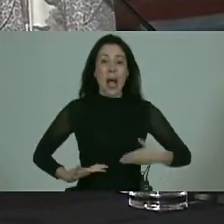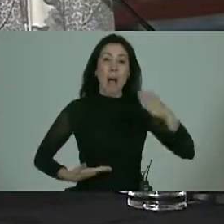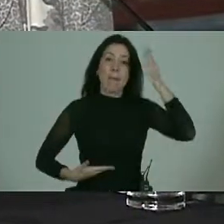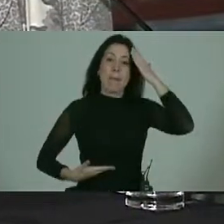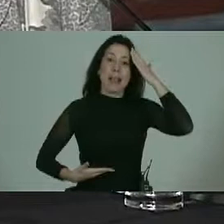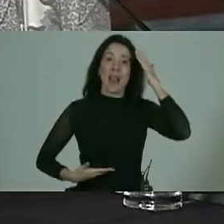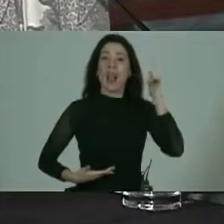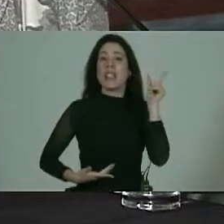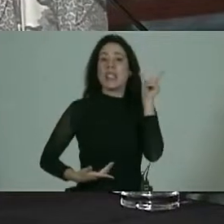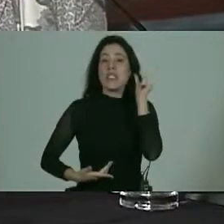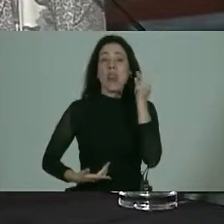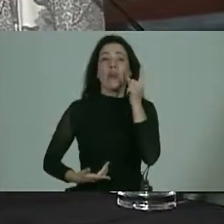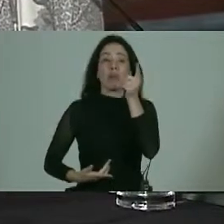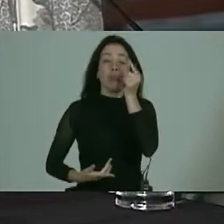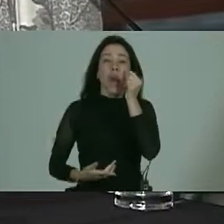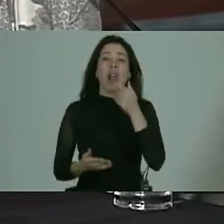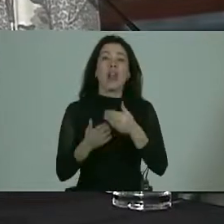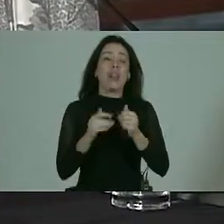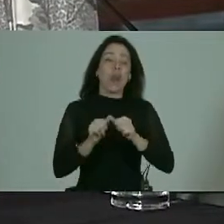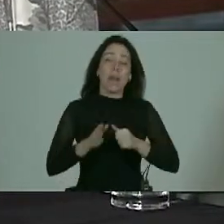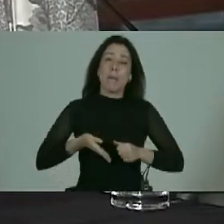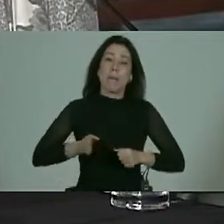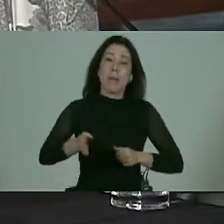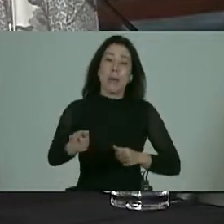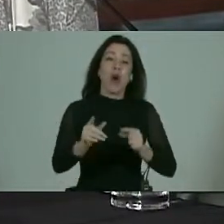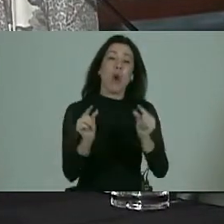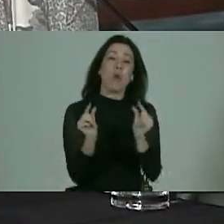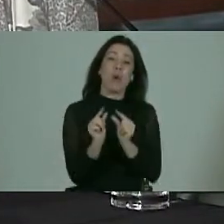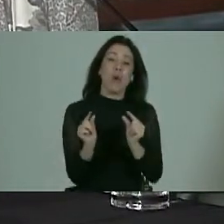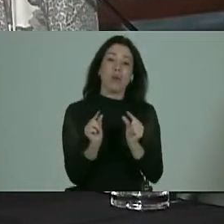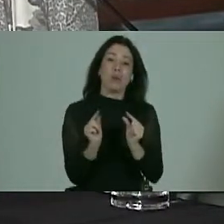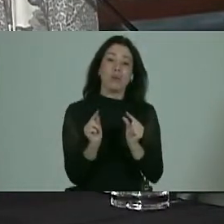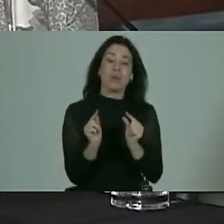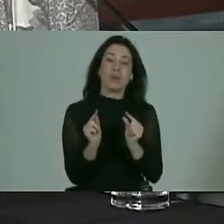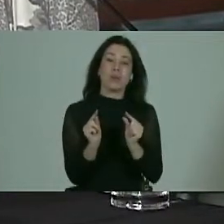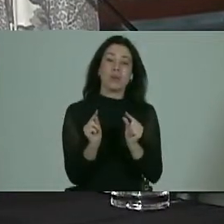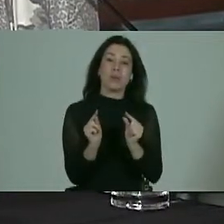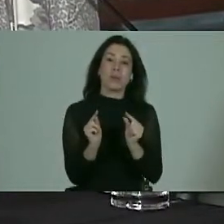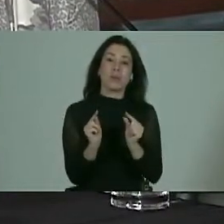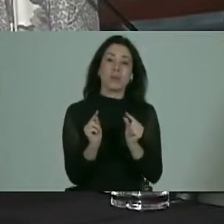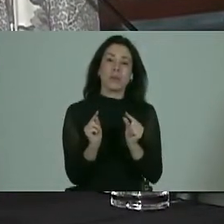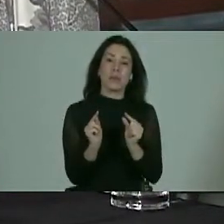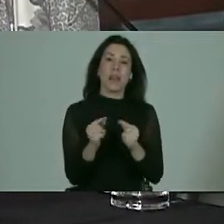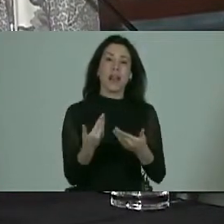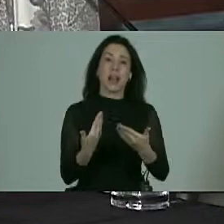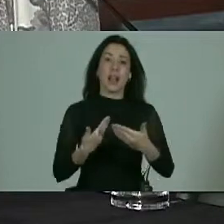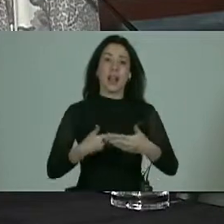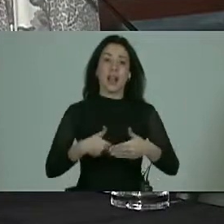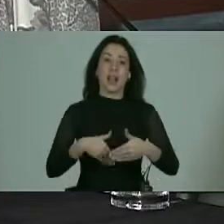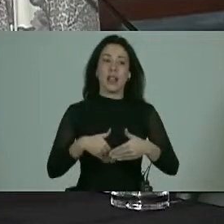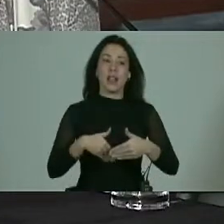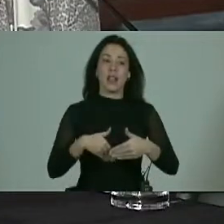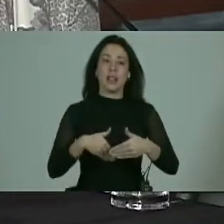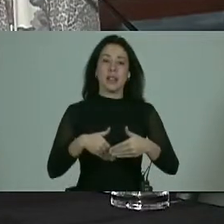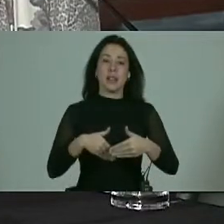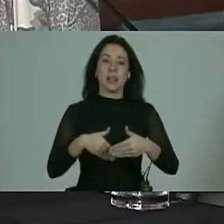ya sea en naturaleza permanente o temporal que la limita